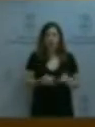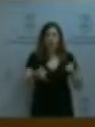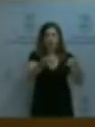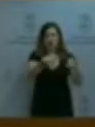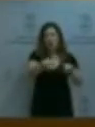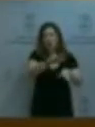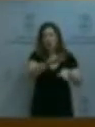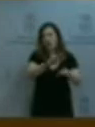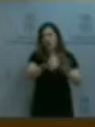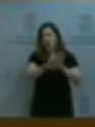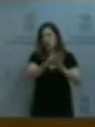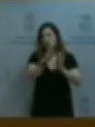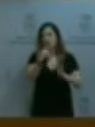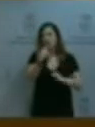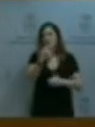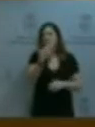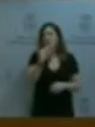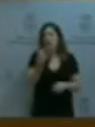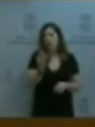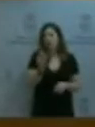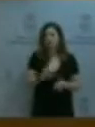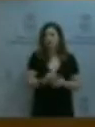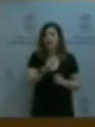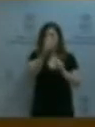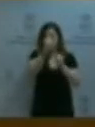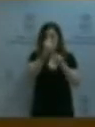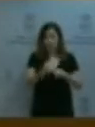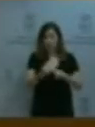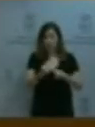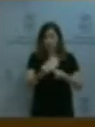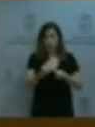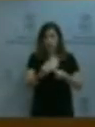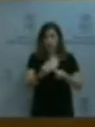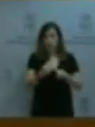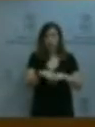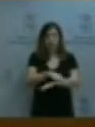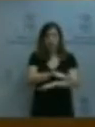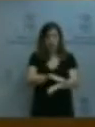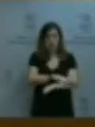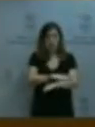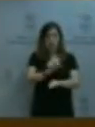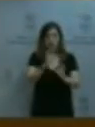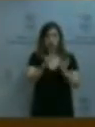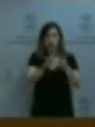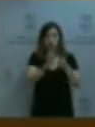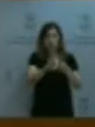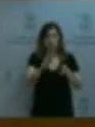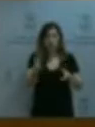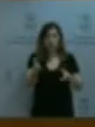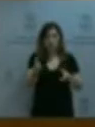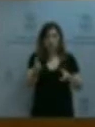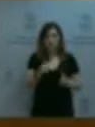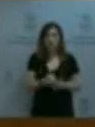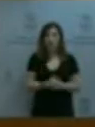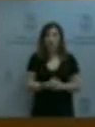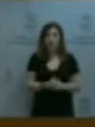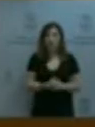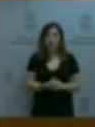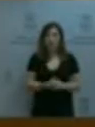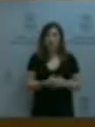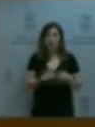los presupuestos, en los primeros presupuestos del gobierno del Partido Popular, si se había reducido un 63%